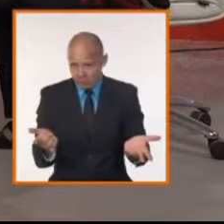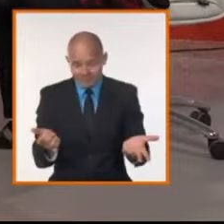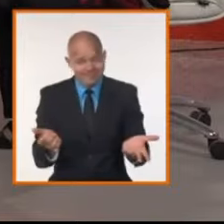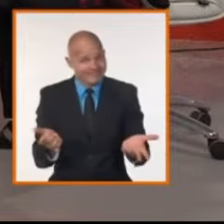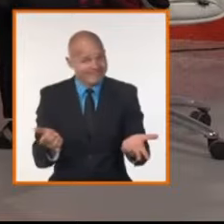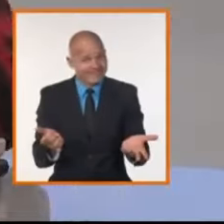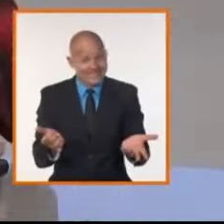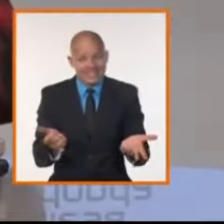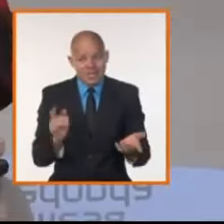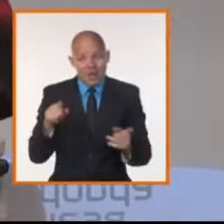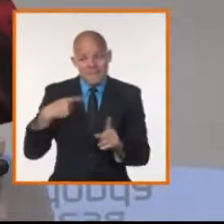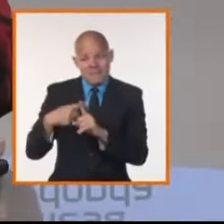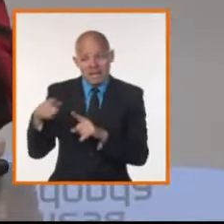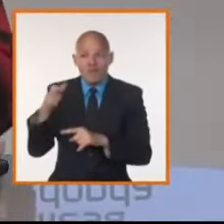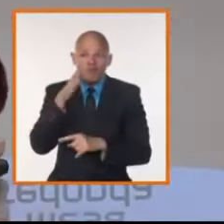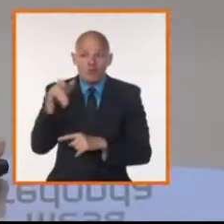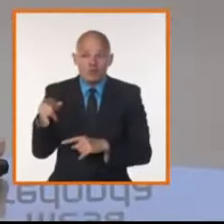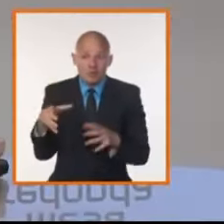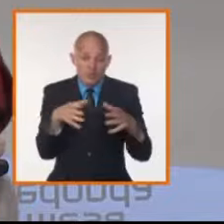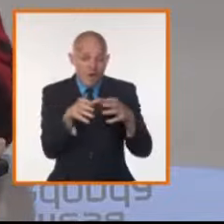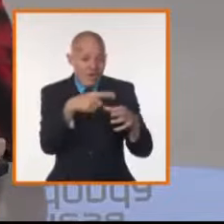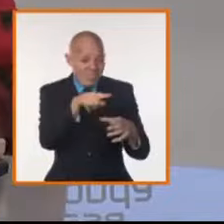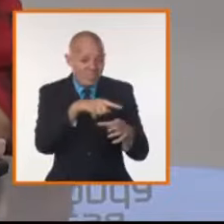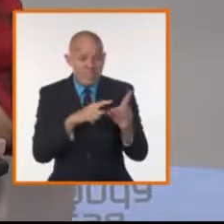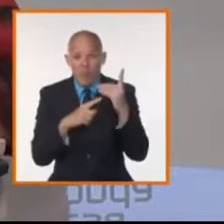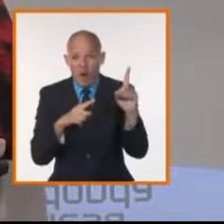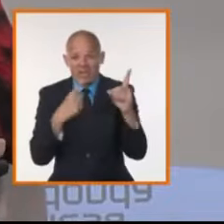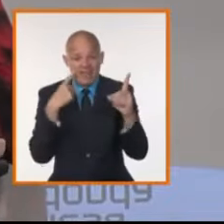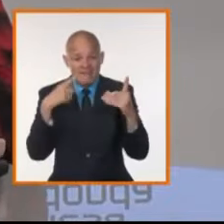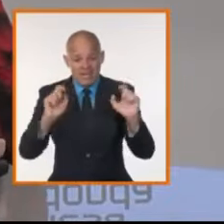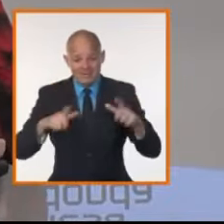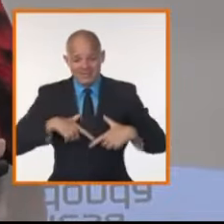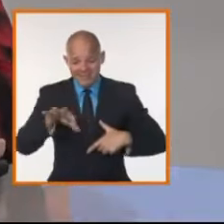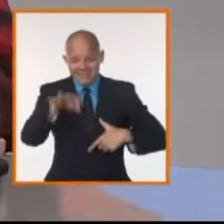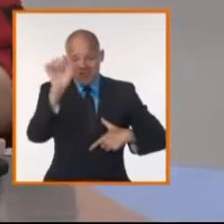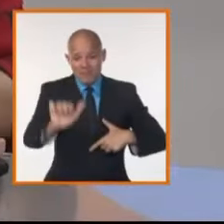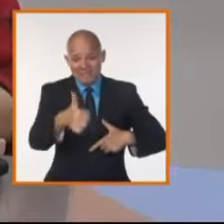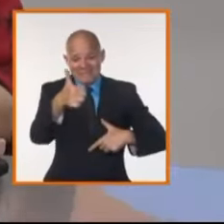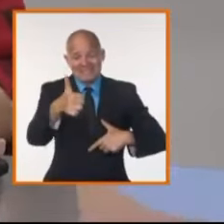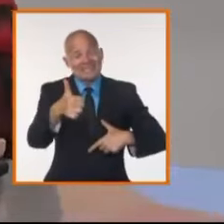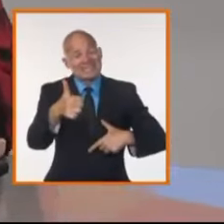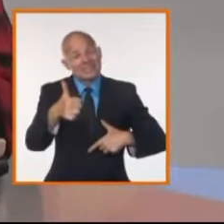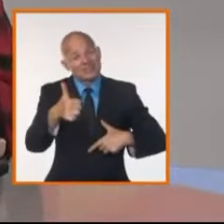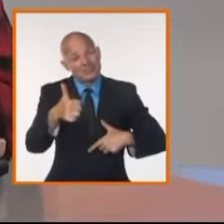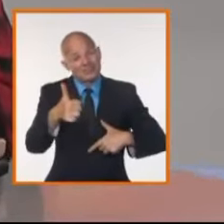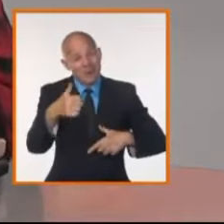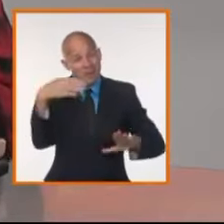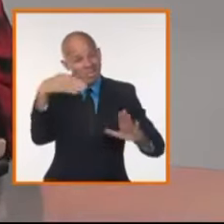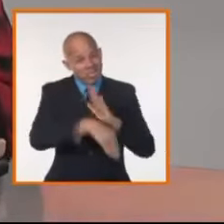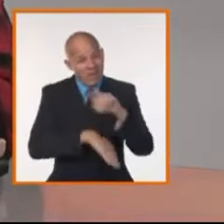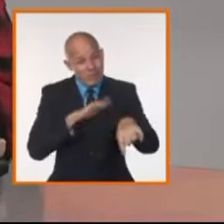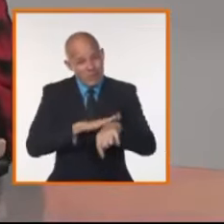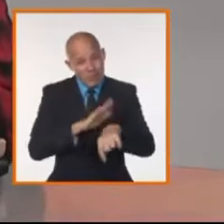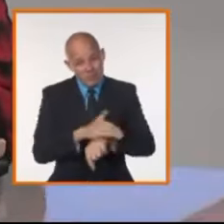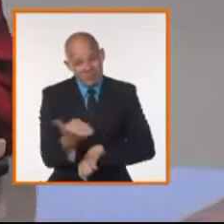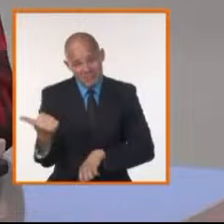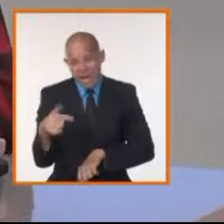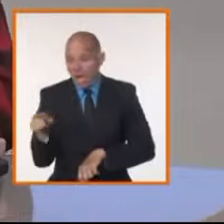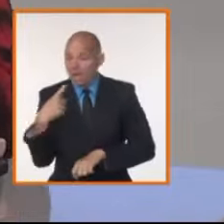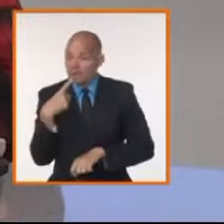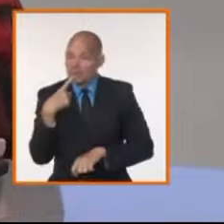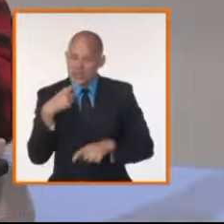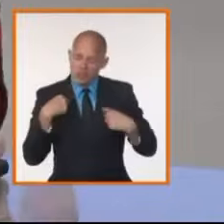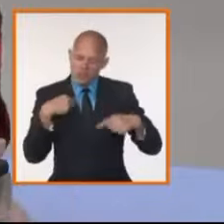propias aspiraciones de su partido de Cara a los comicios de noviembre dijo que no se iba a presentar a la